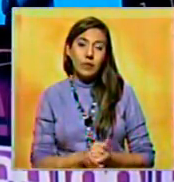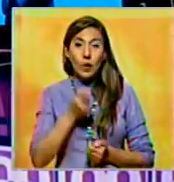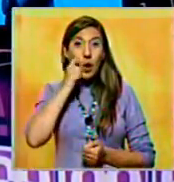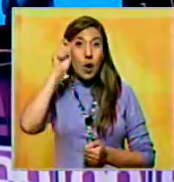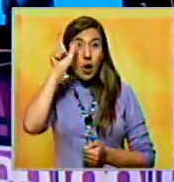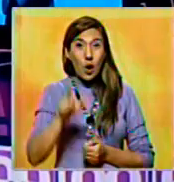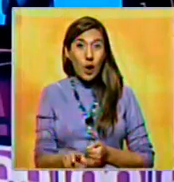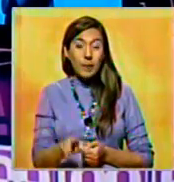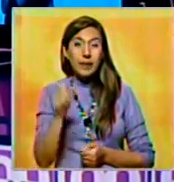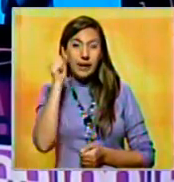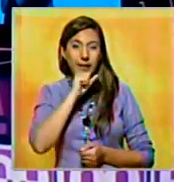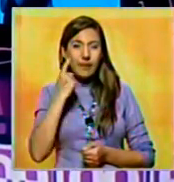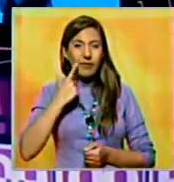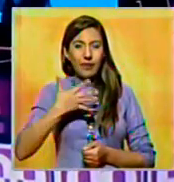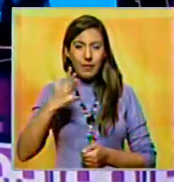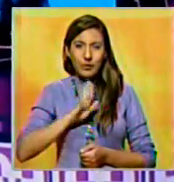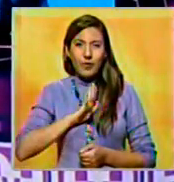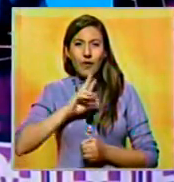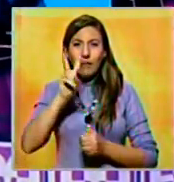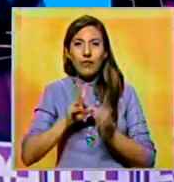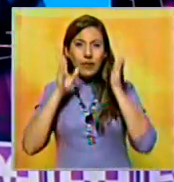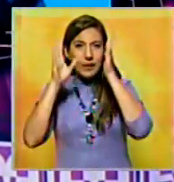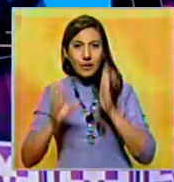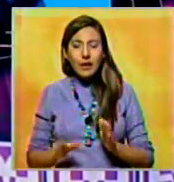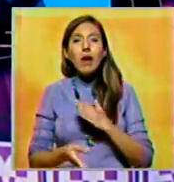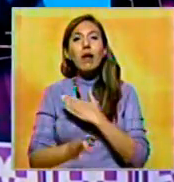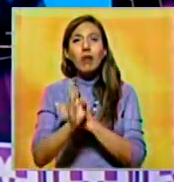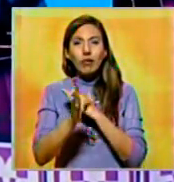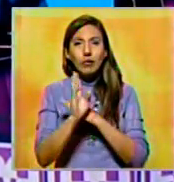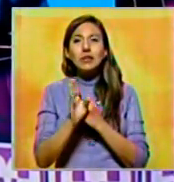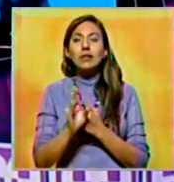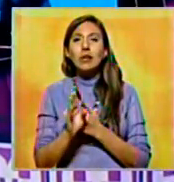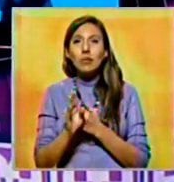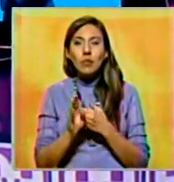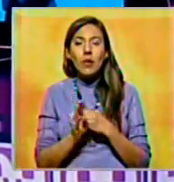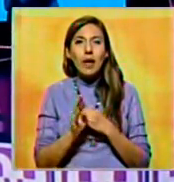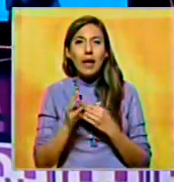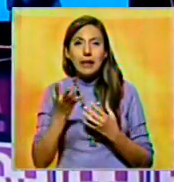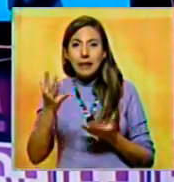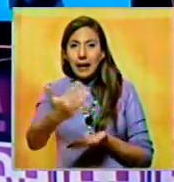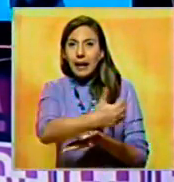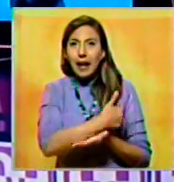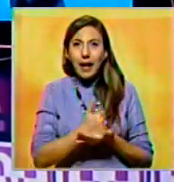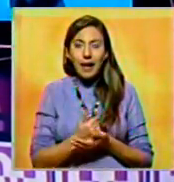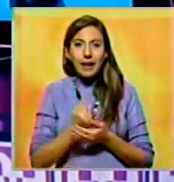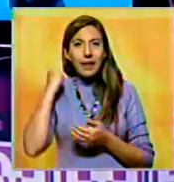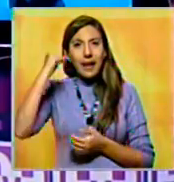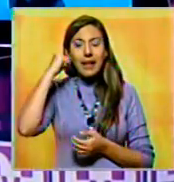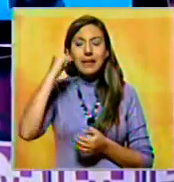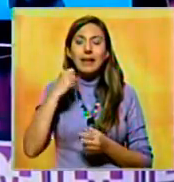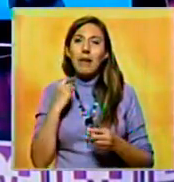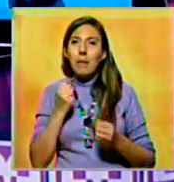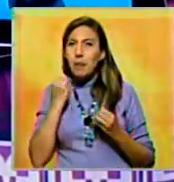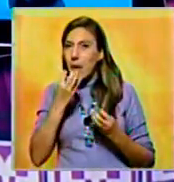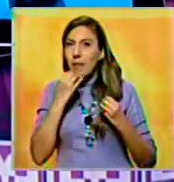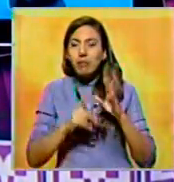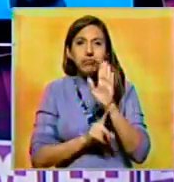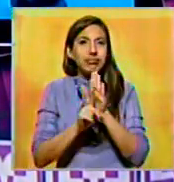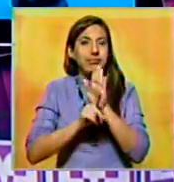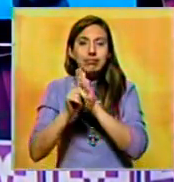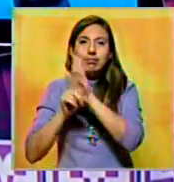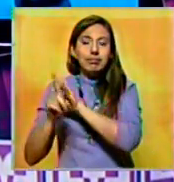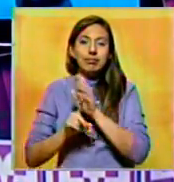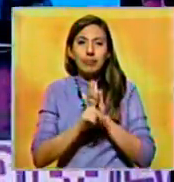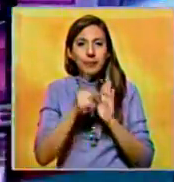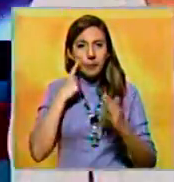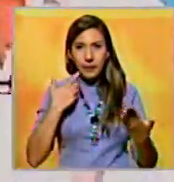mejor conocido como Óscarcito, continúa cosechando éxitos en su carrera musical. En Estrenos y Estrellas conversamos con él y veamos